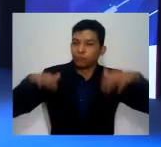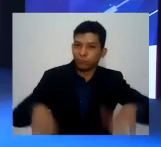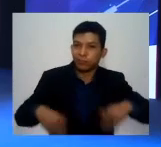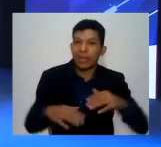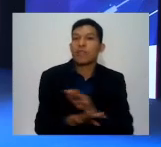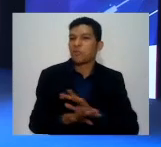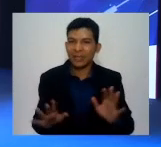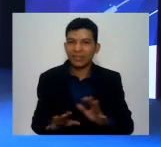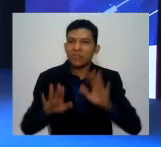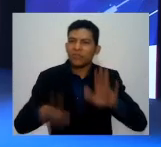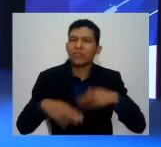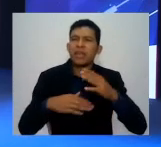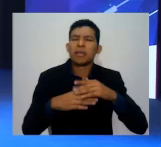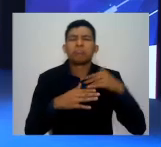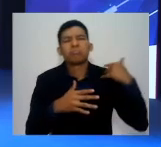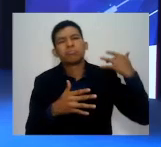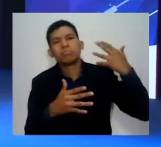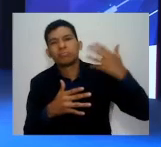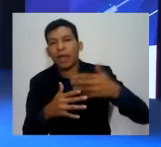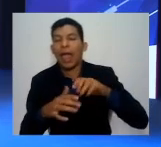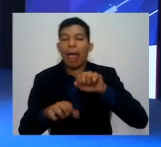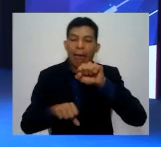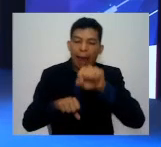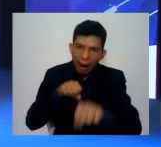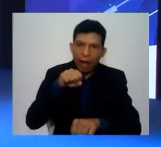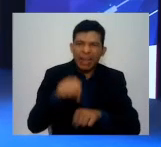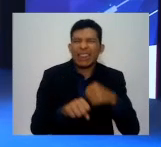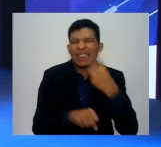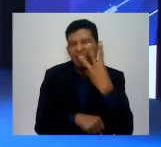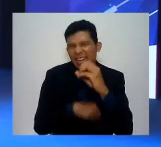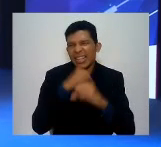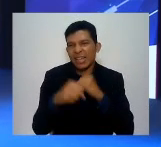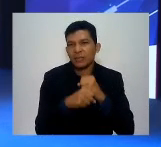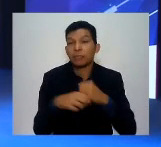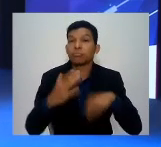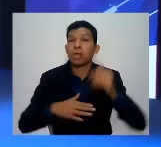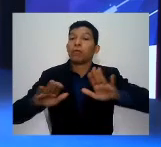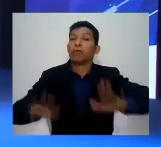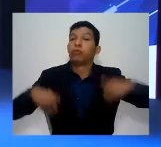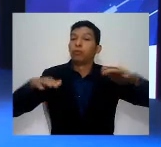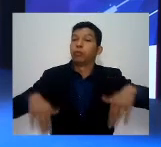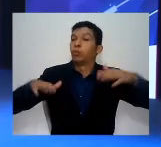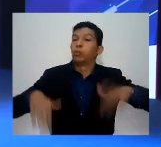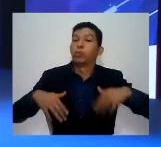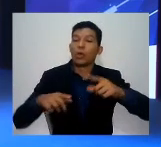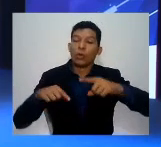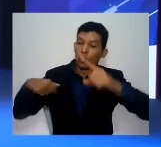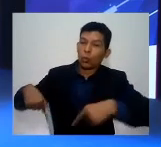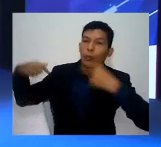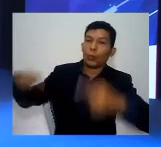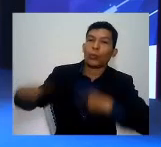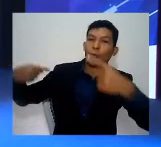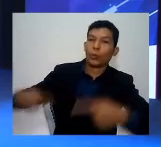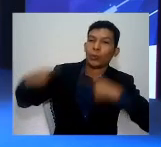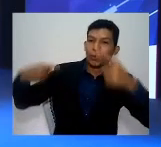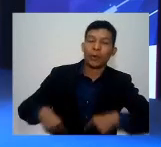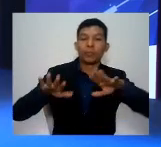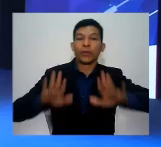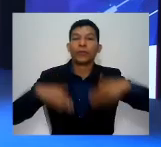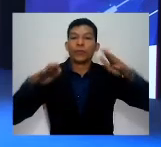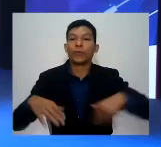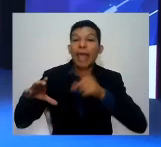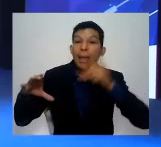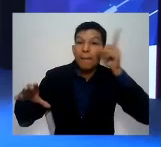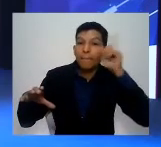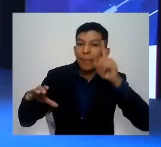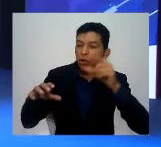esas mascaritas no sirven. Lo que sí sirve son unas cámaras especiales, que son cámaras para entrenamiento de altitud. Muchos